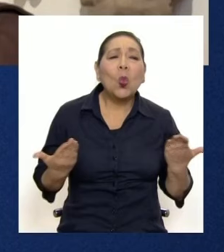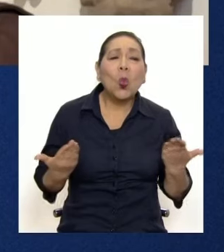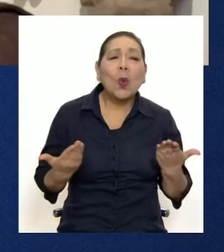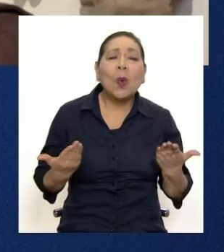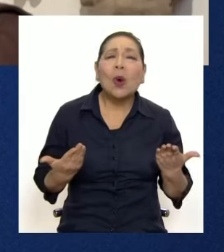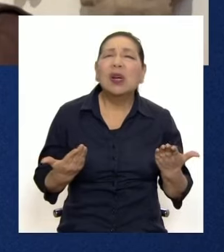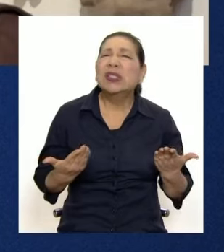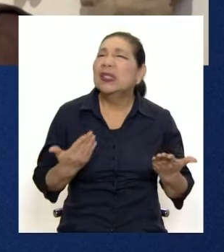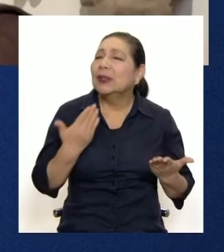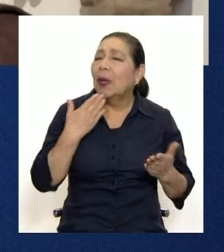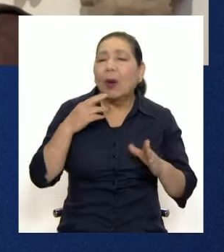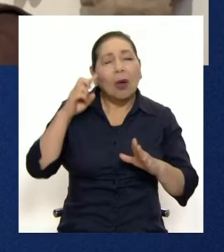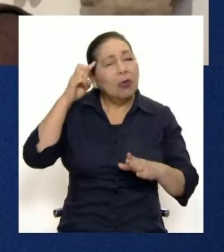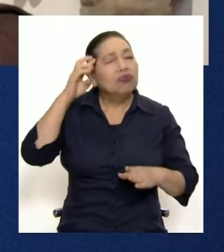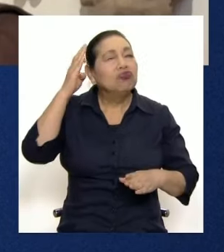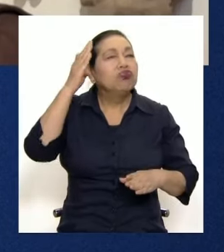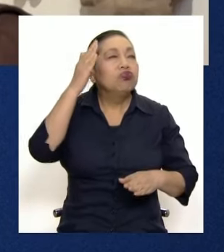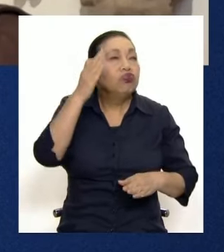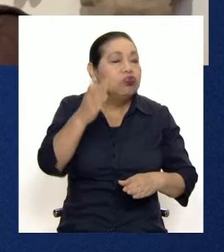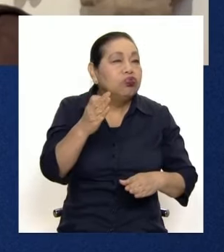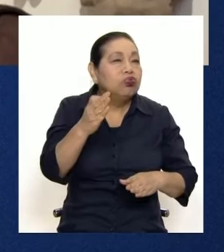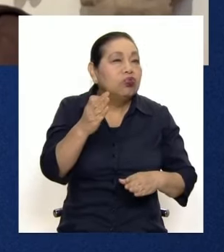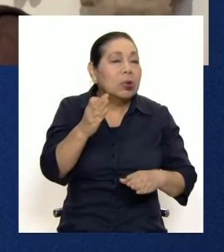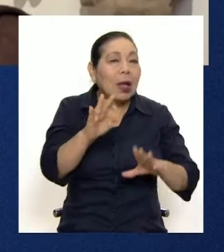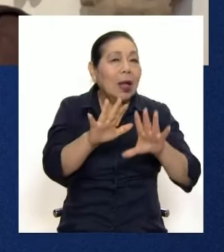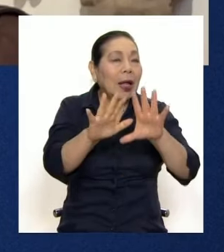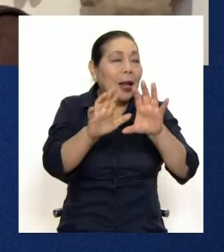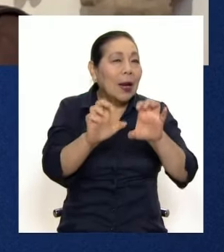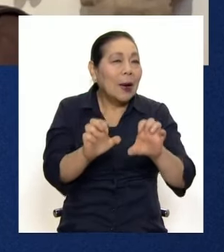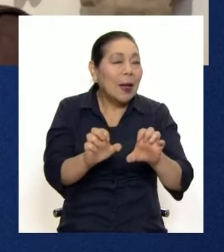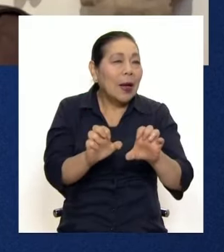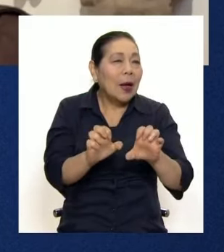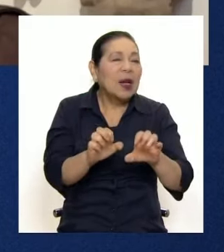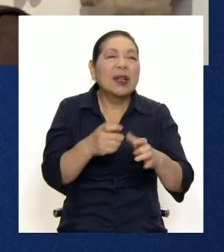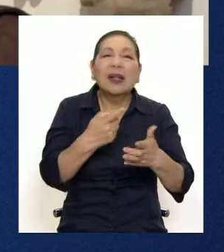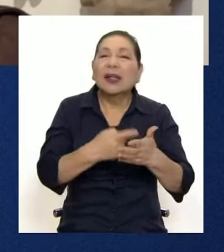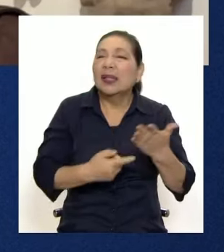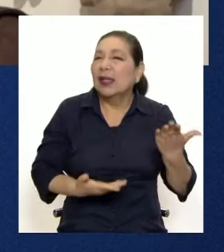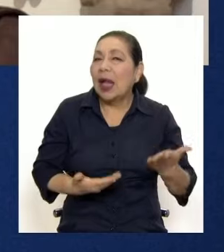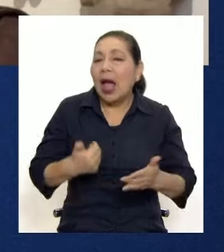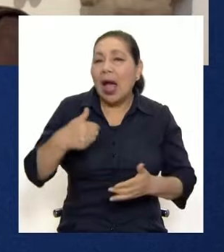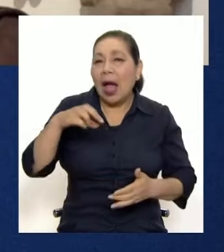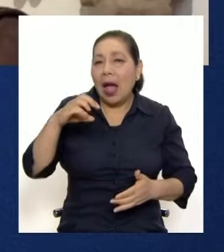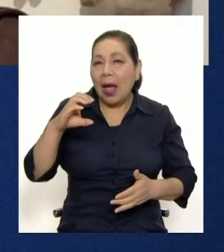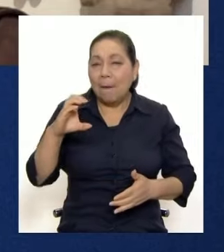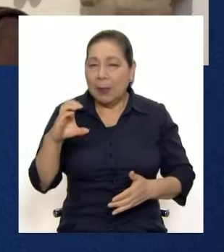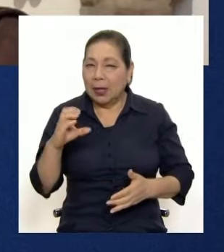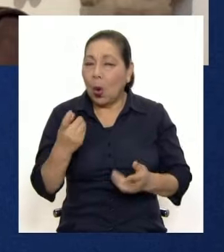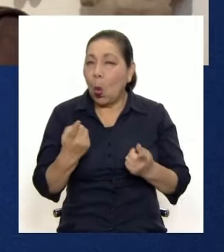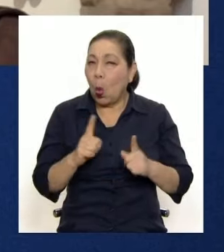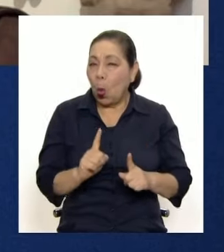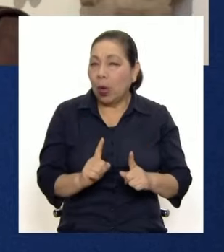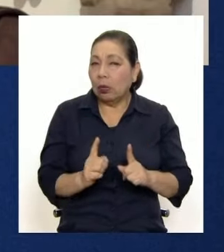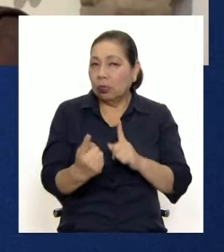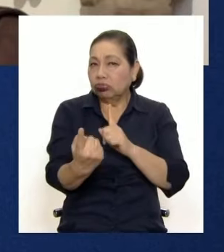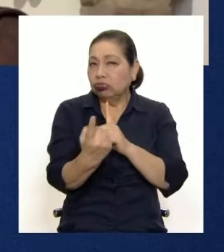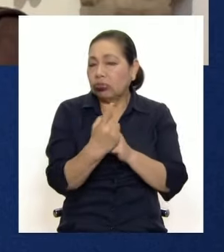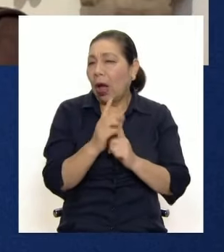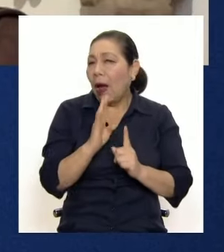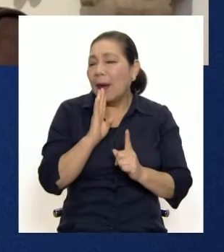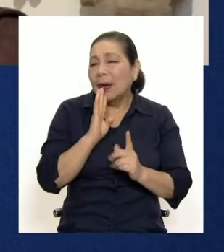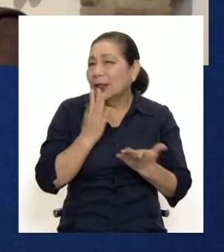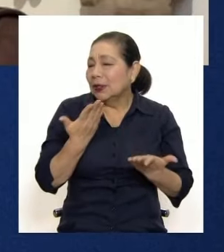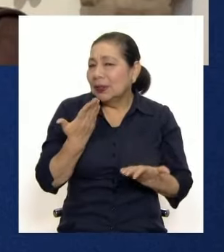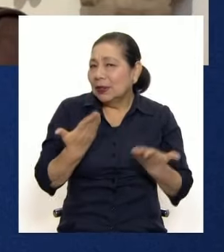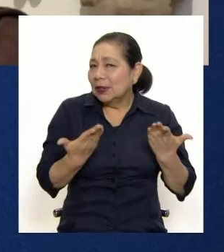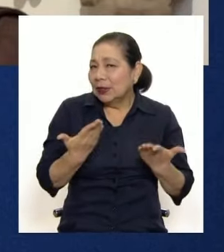proyección que se ha eh que se está evaluando no en torno a lo que es apec más aún cuando hablamos primero de lo que es